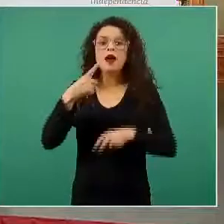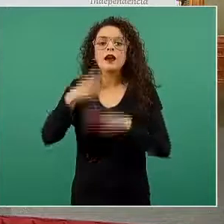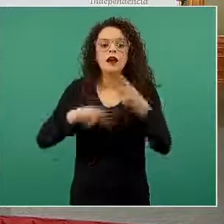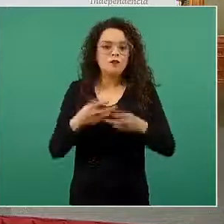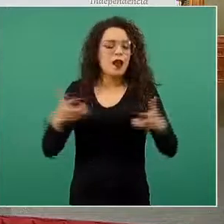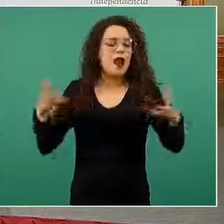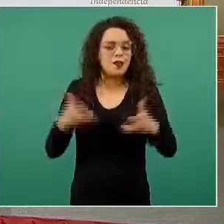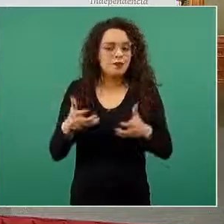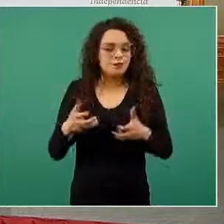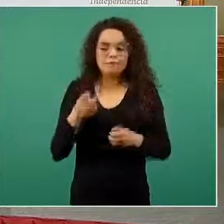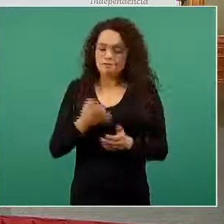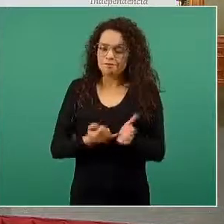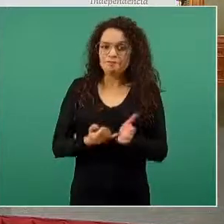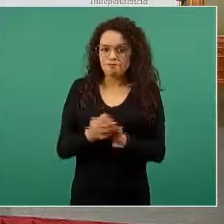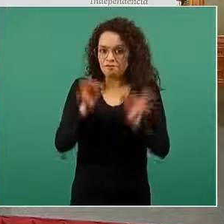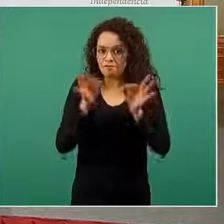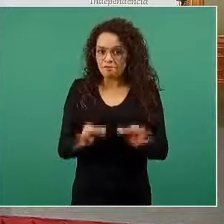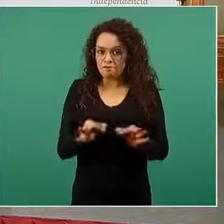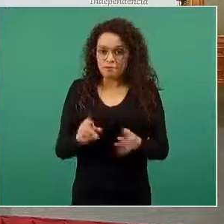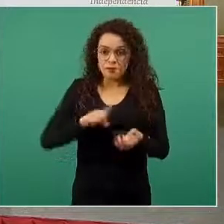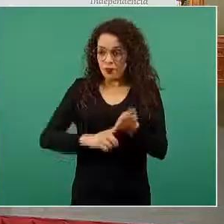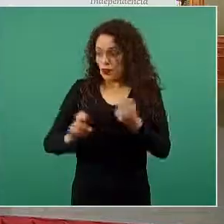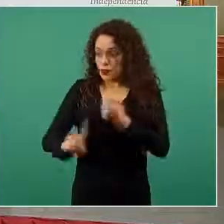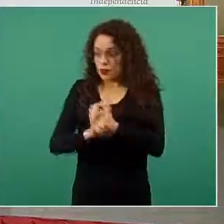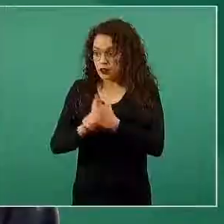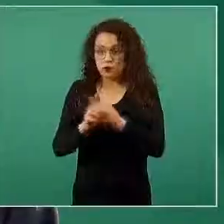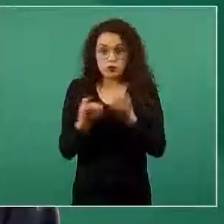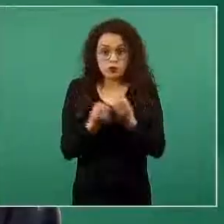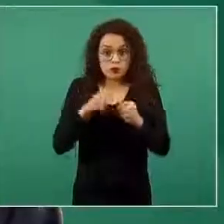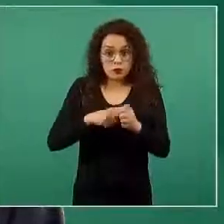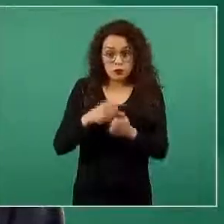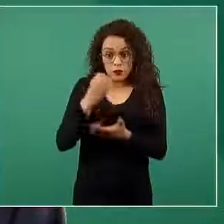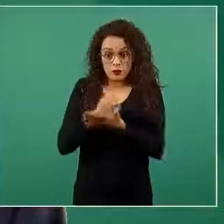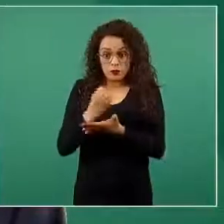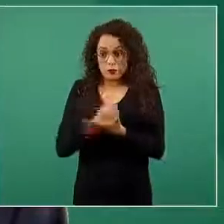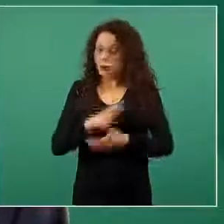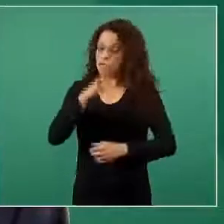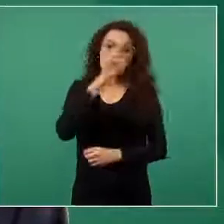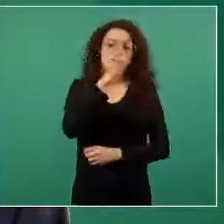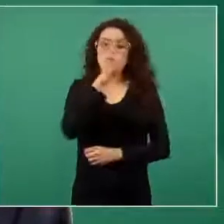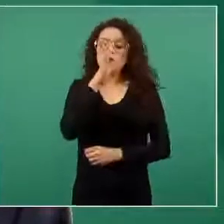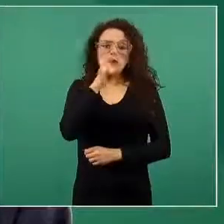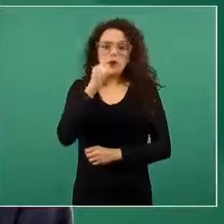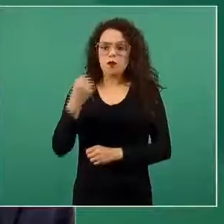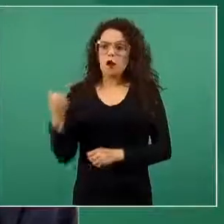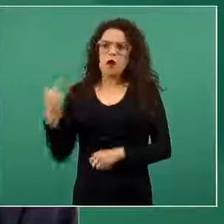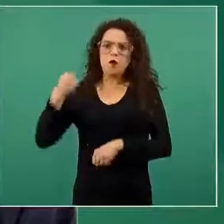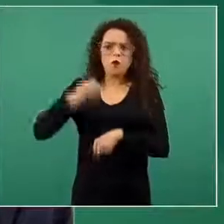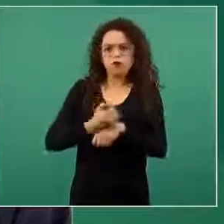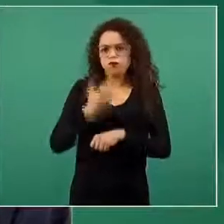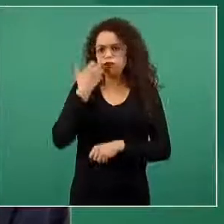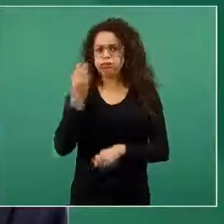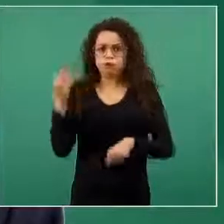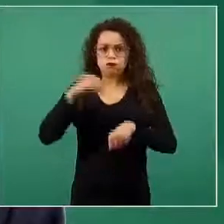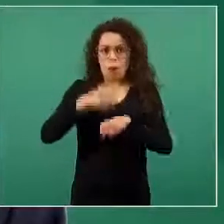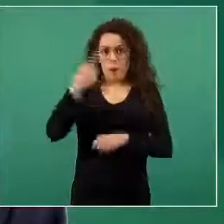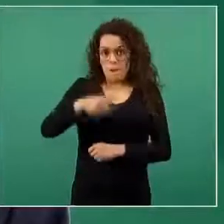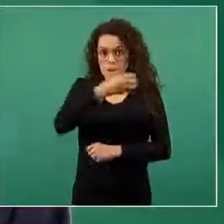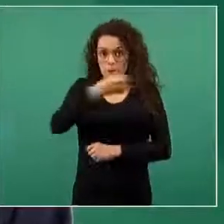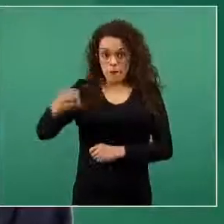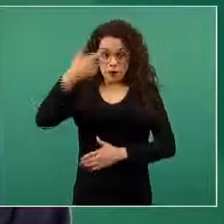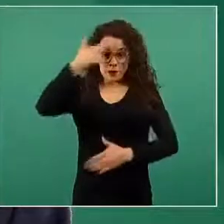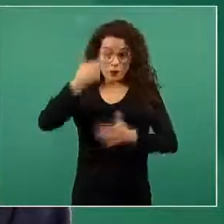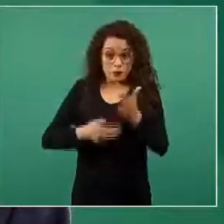y económica no se pueden establecer imposiciones que vulneran ya no digamos solo los